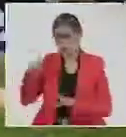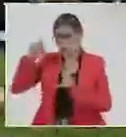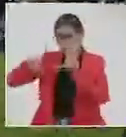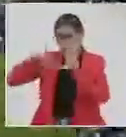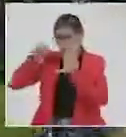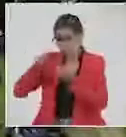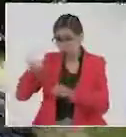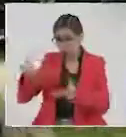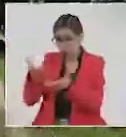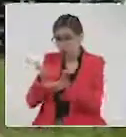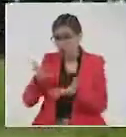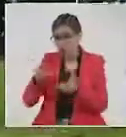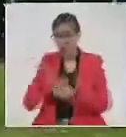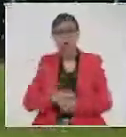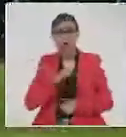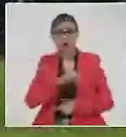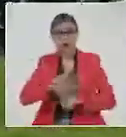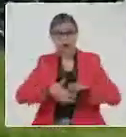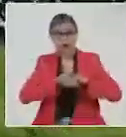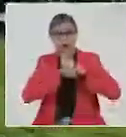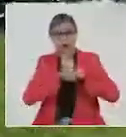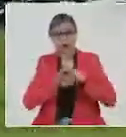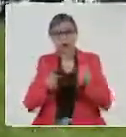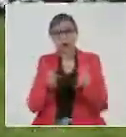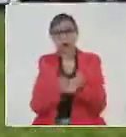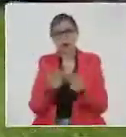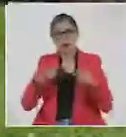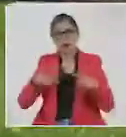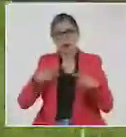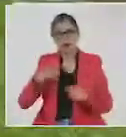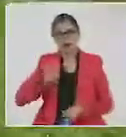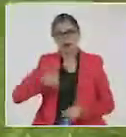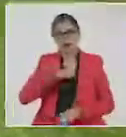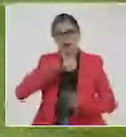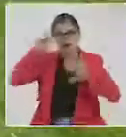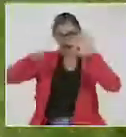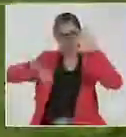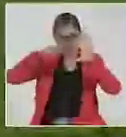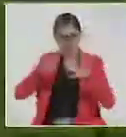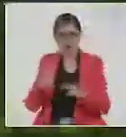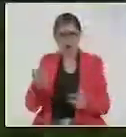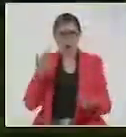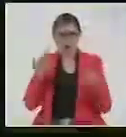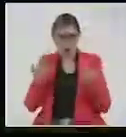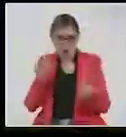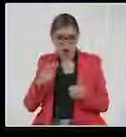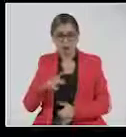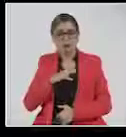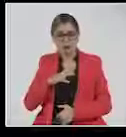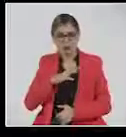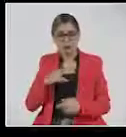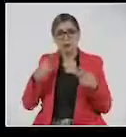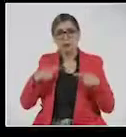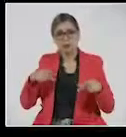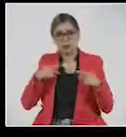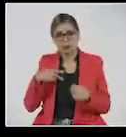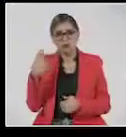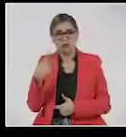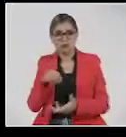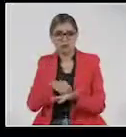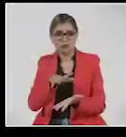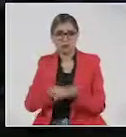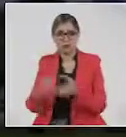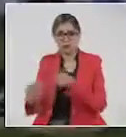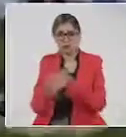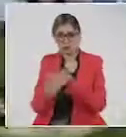bueno, es una colaboración de varias personas. Ahí tanto Albenis como yo hicimos video, audio, o algunas otras personas. Itzmalín de Docual Parque nos estuvo apoyando